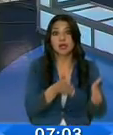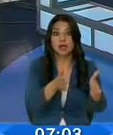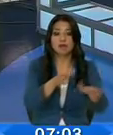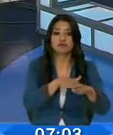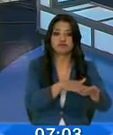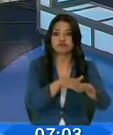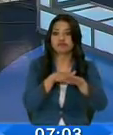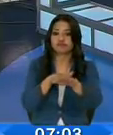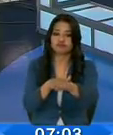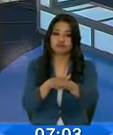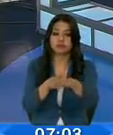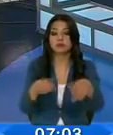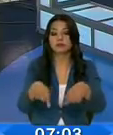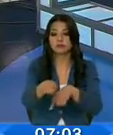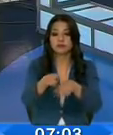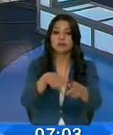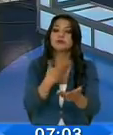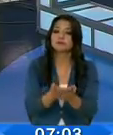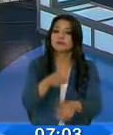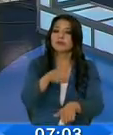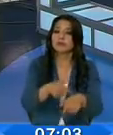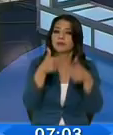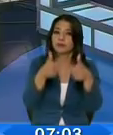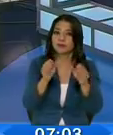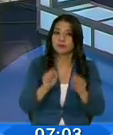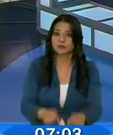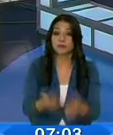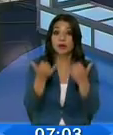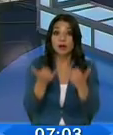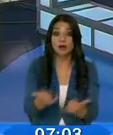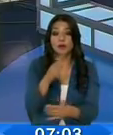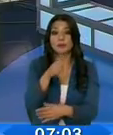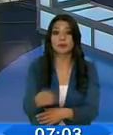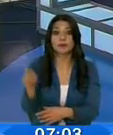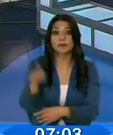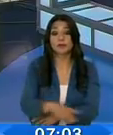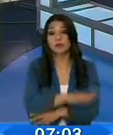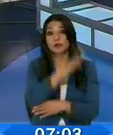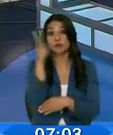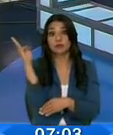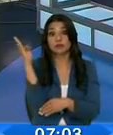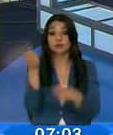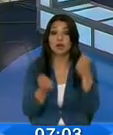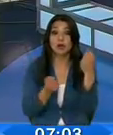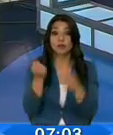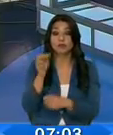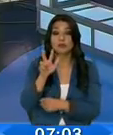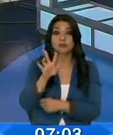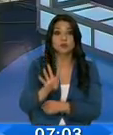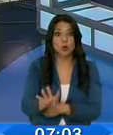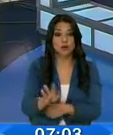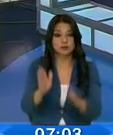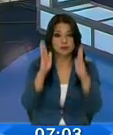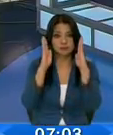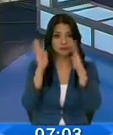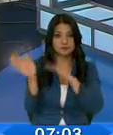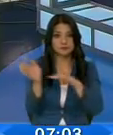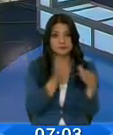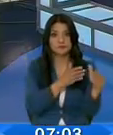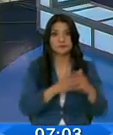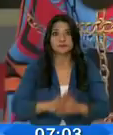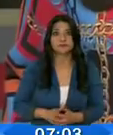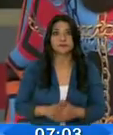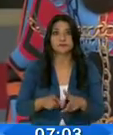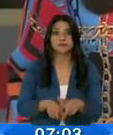de congestión para que pueda llegar a tiempo a sus destinos. Hoy no circula 3 y 4. Sí, señora. Atención, por favor. Bueno,